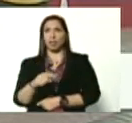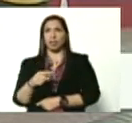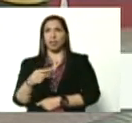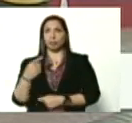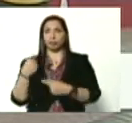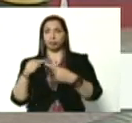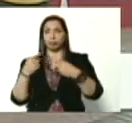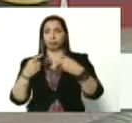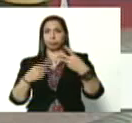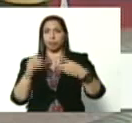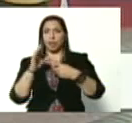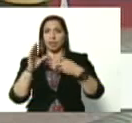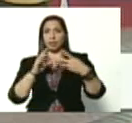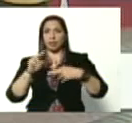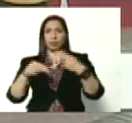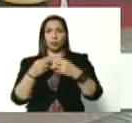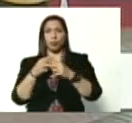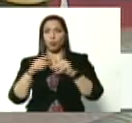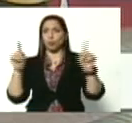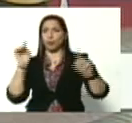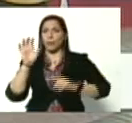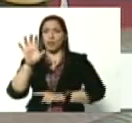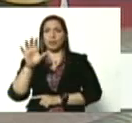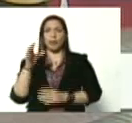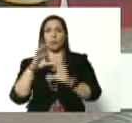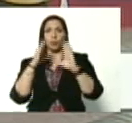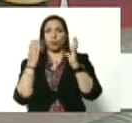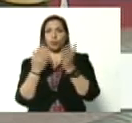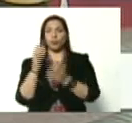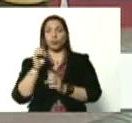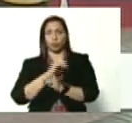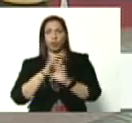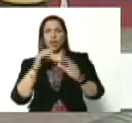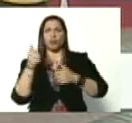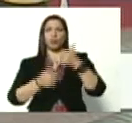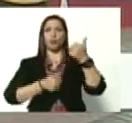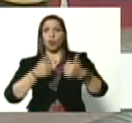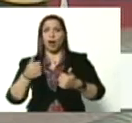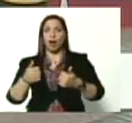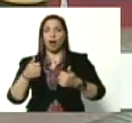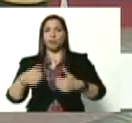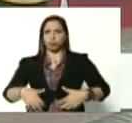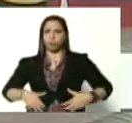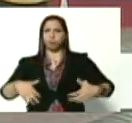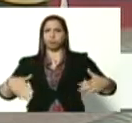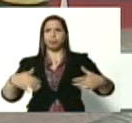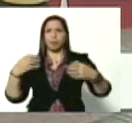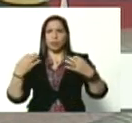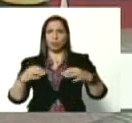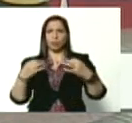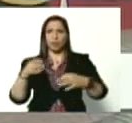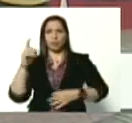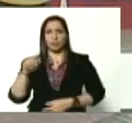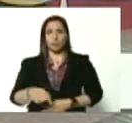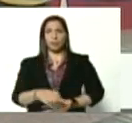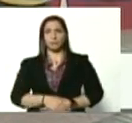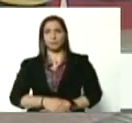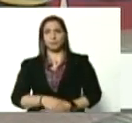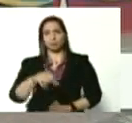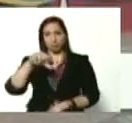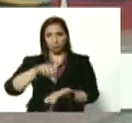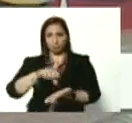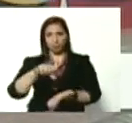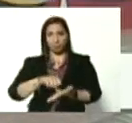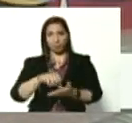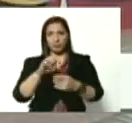ningún otro país del mundo clave sus riquezas naturales su posición geoestratégica en el pecho